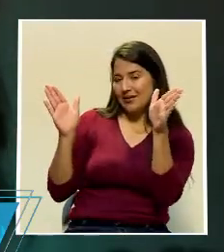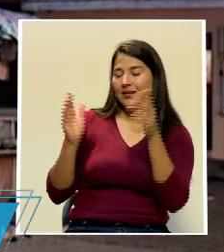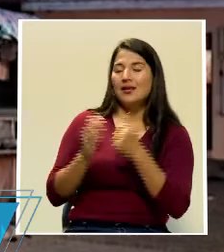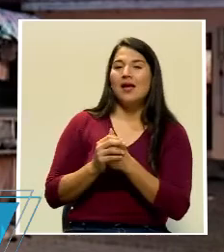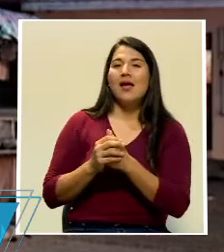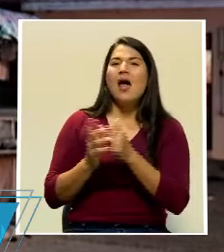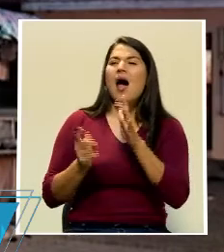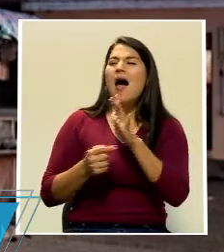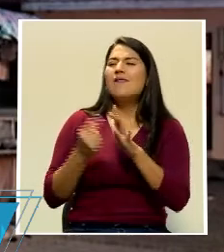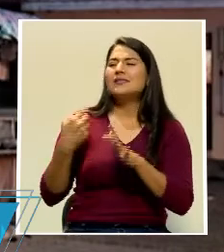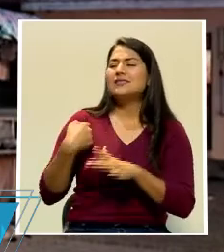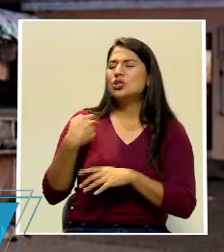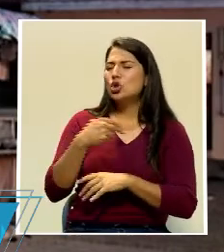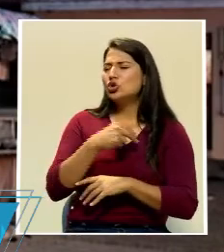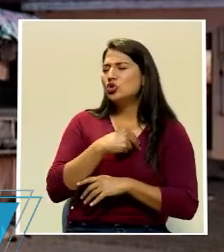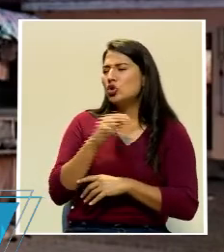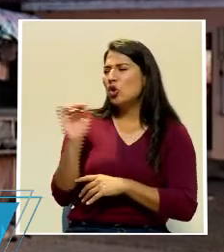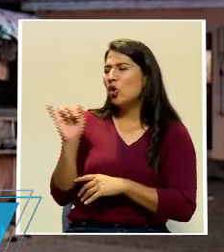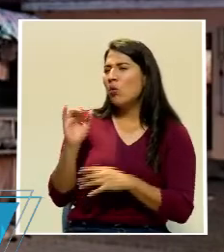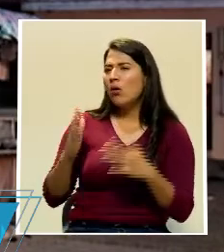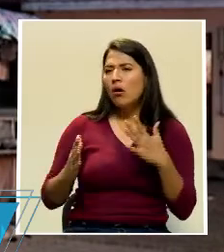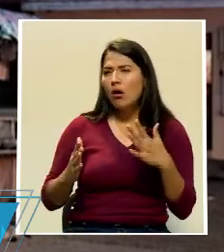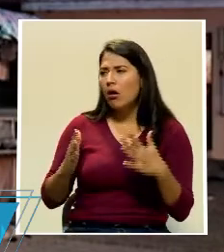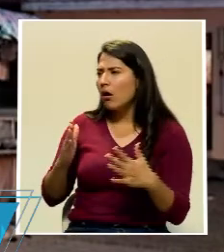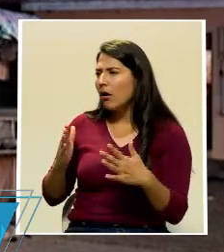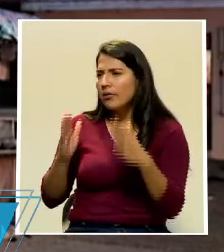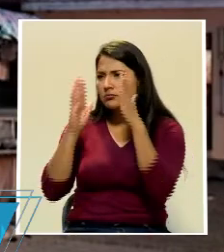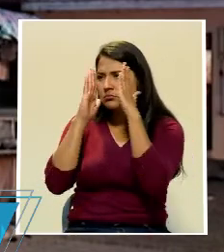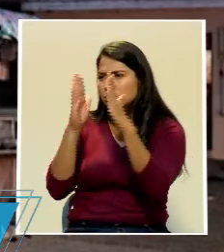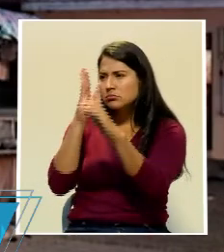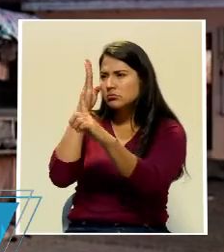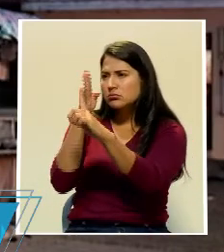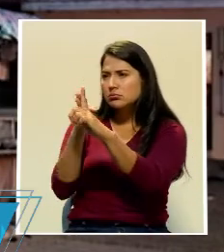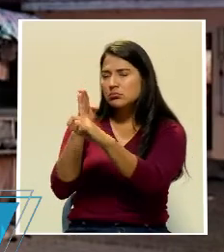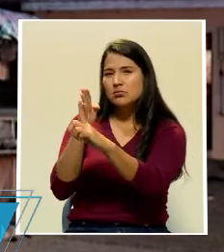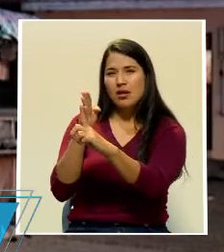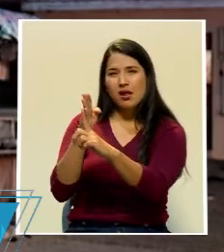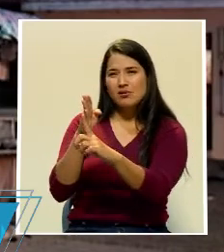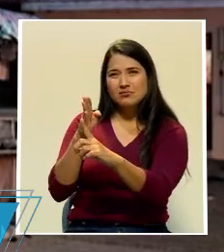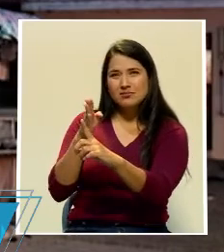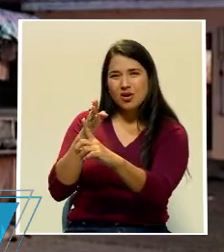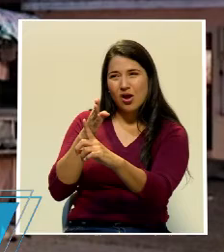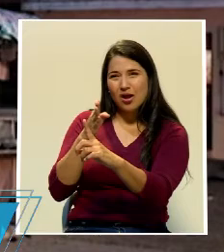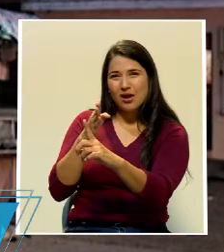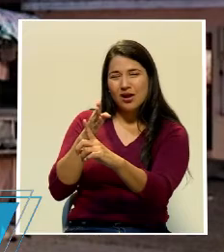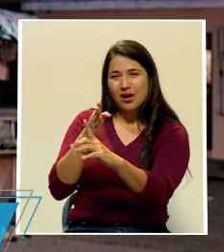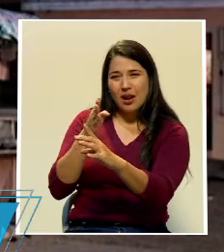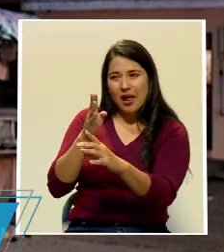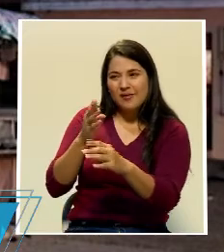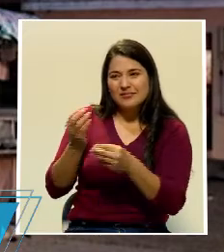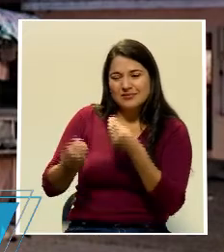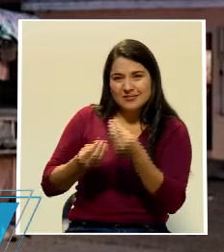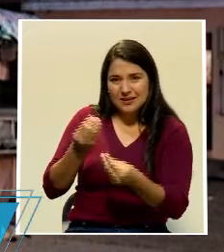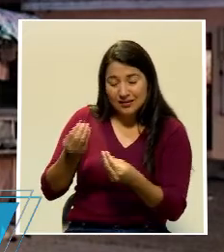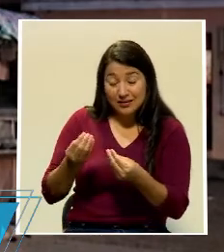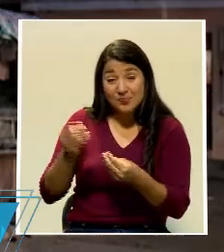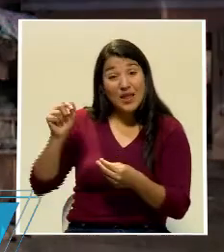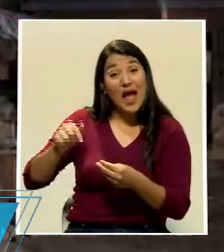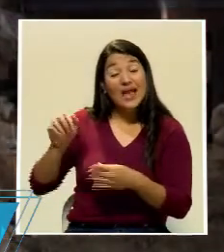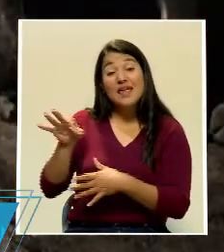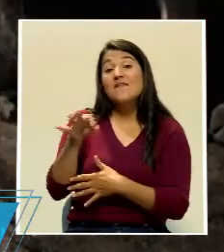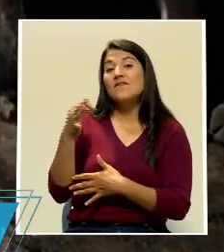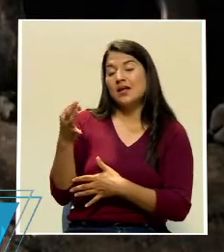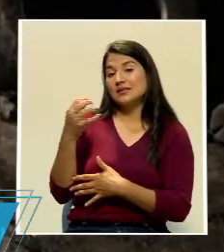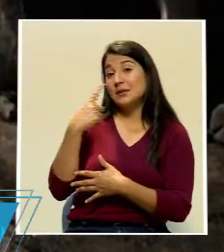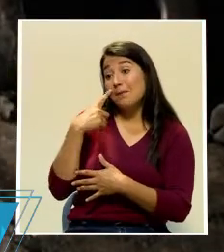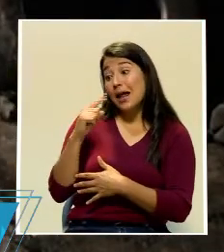uno a veces está como un poco automatizado a tener una visión muy fija sobre su profesión. Y aquí en Francia, para poderme